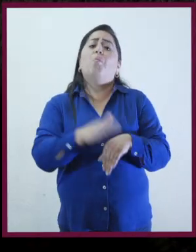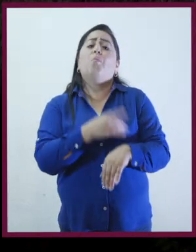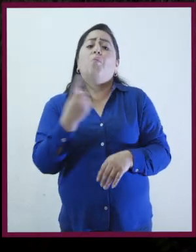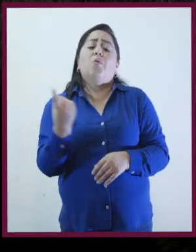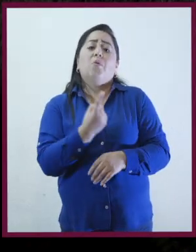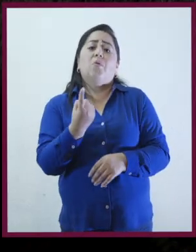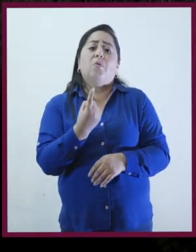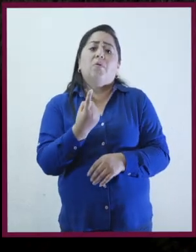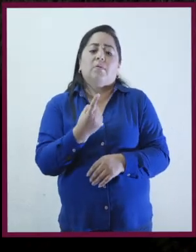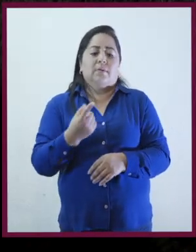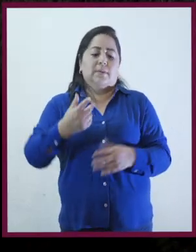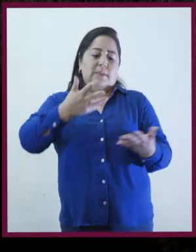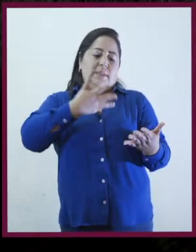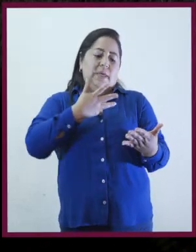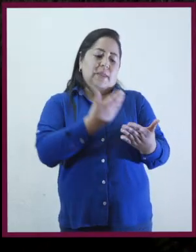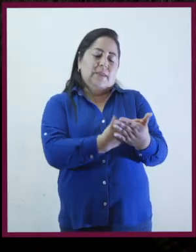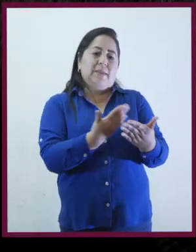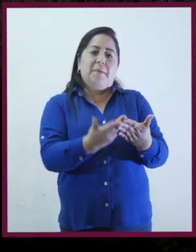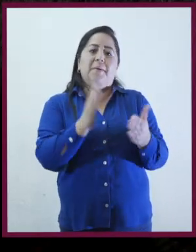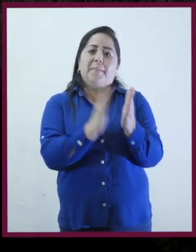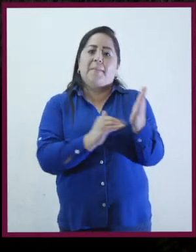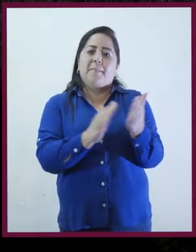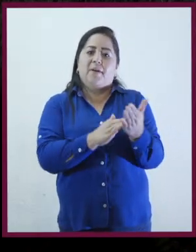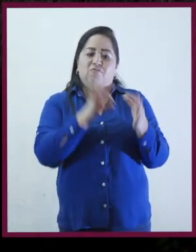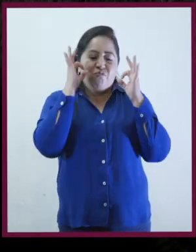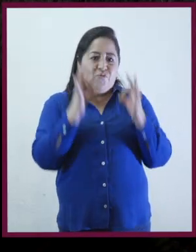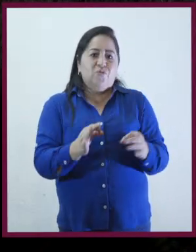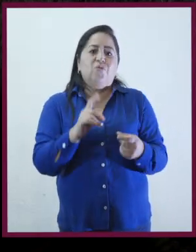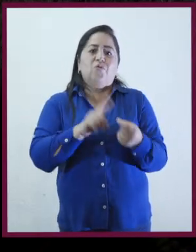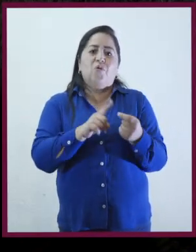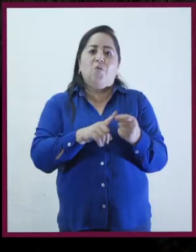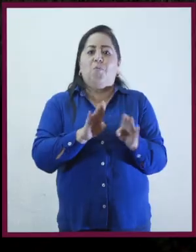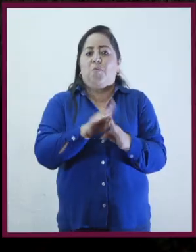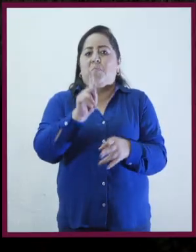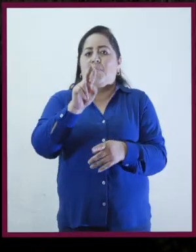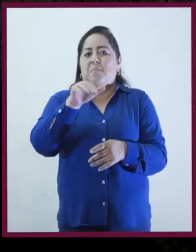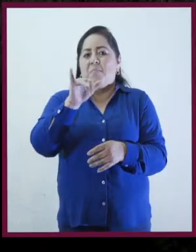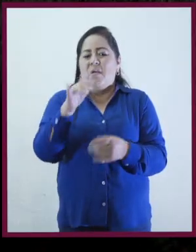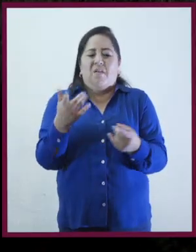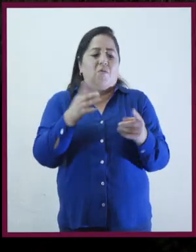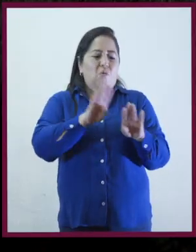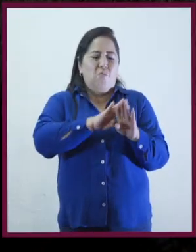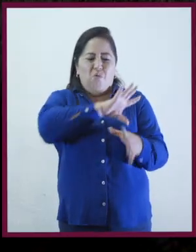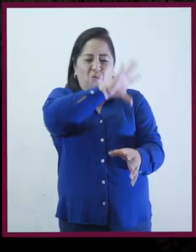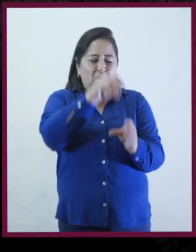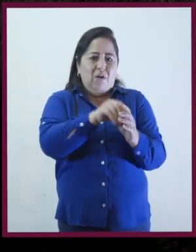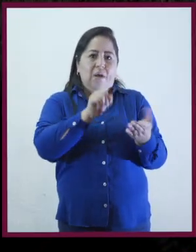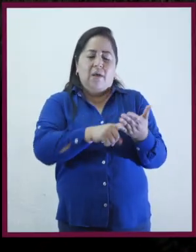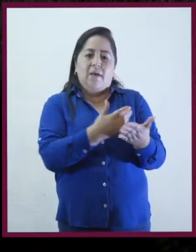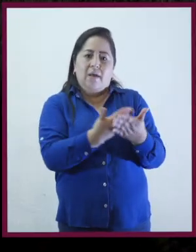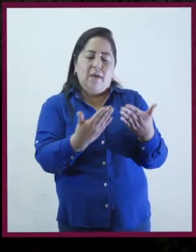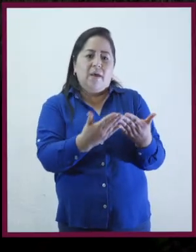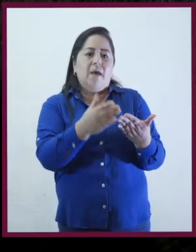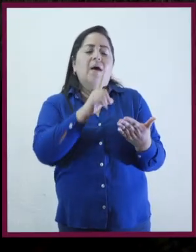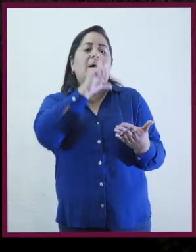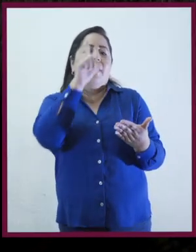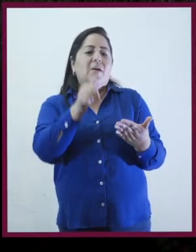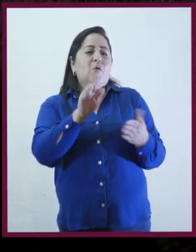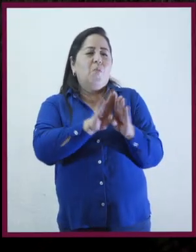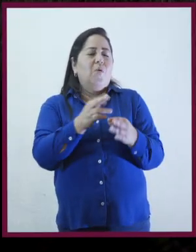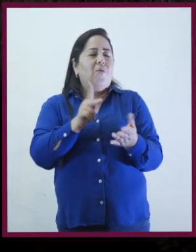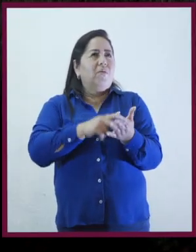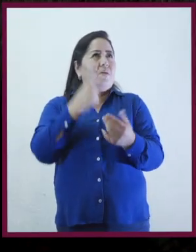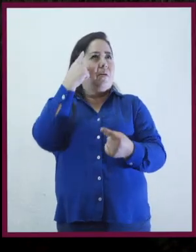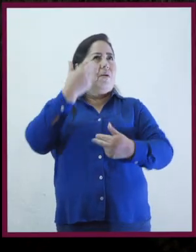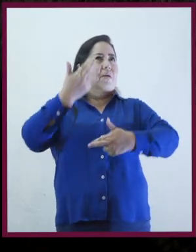porque está, digamos, el hecho de que es un documento, el hecho de que es una fuente primaria, el hecho que nos remite a un momento en el